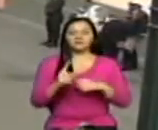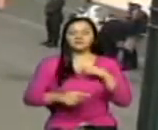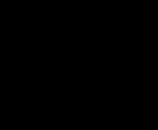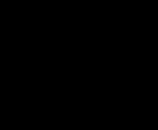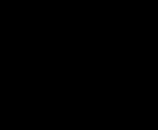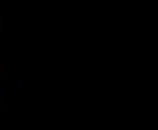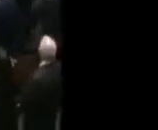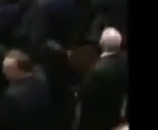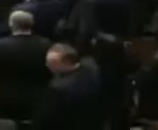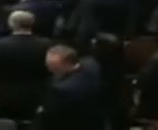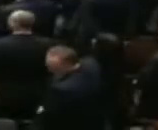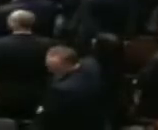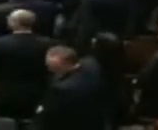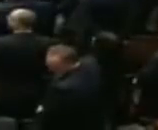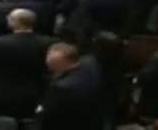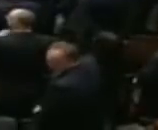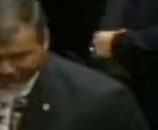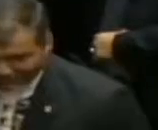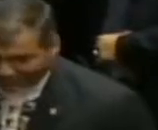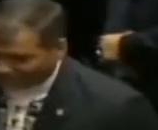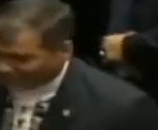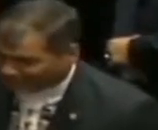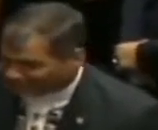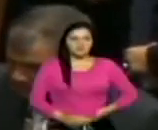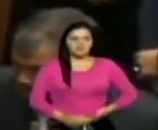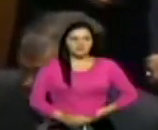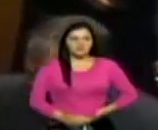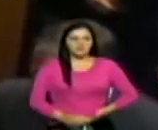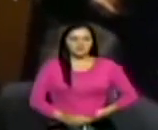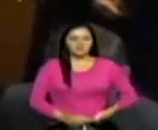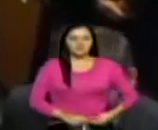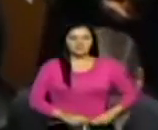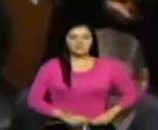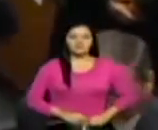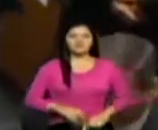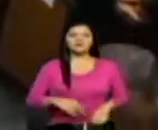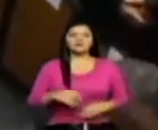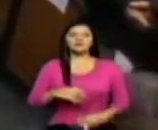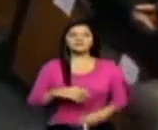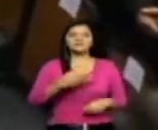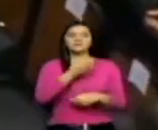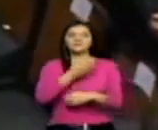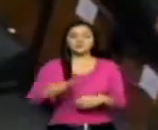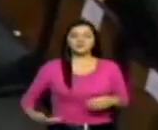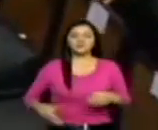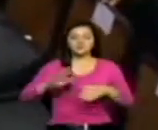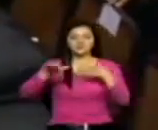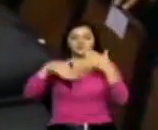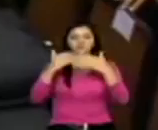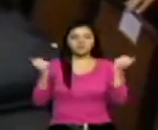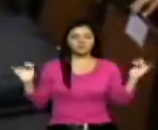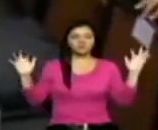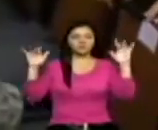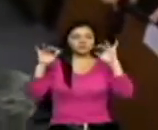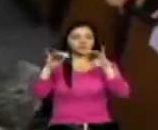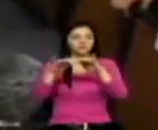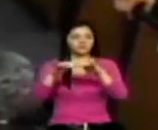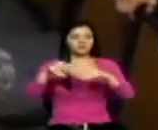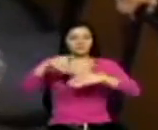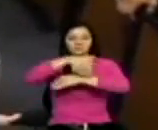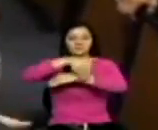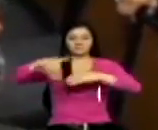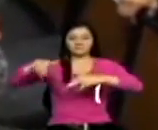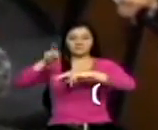de cambio. Macri en la primera fila, la presencia de todos los jefes de Estado. Guillermo